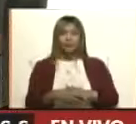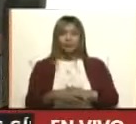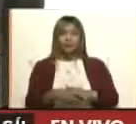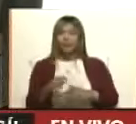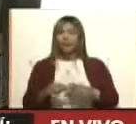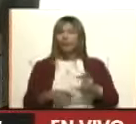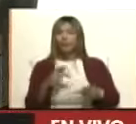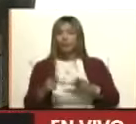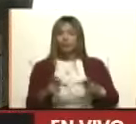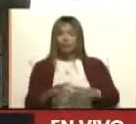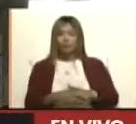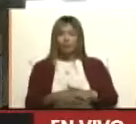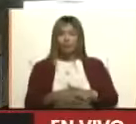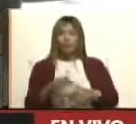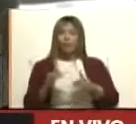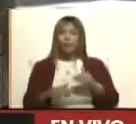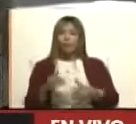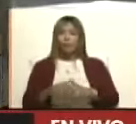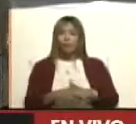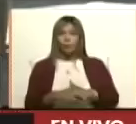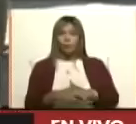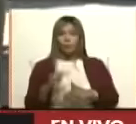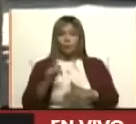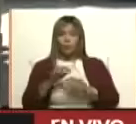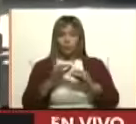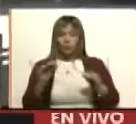este proceso electoral, este llamado